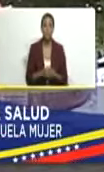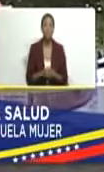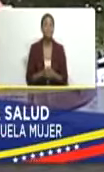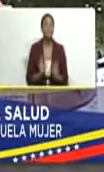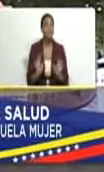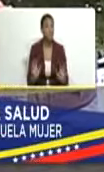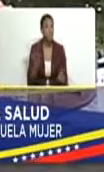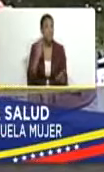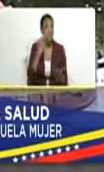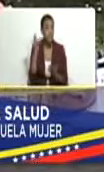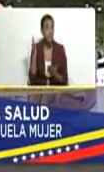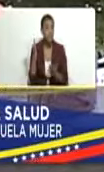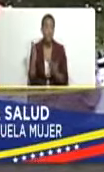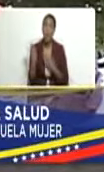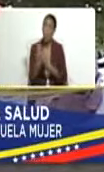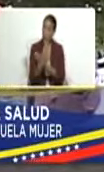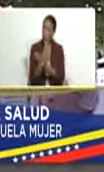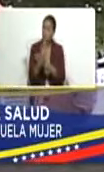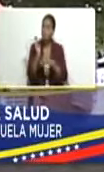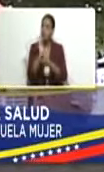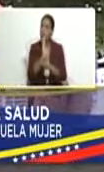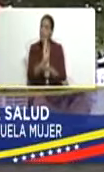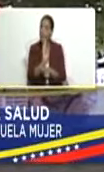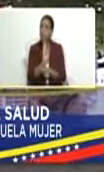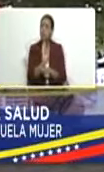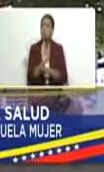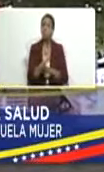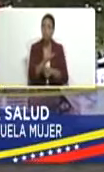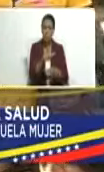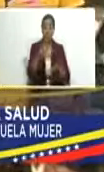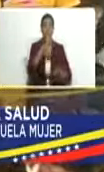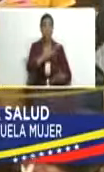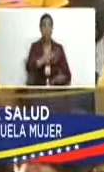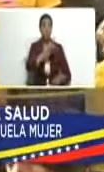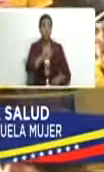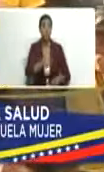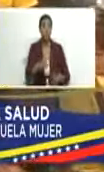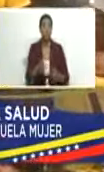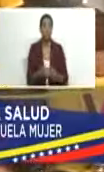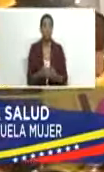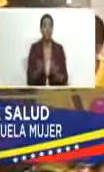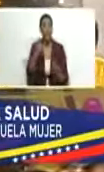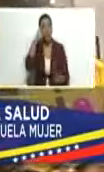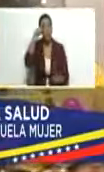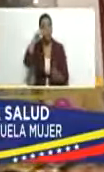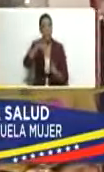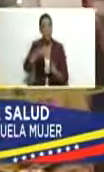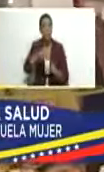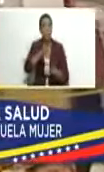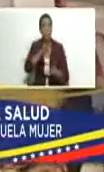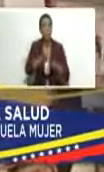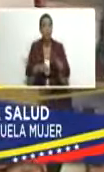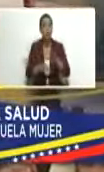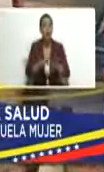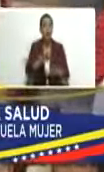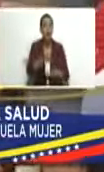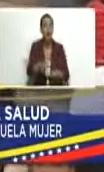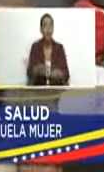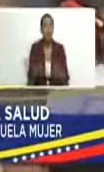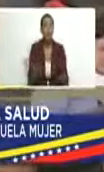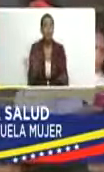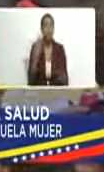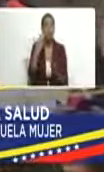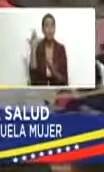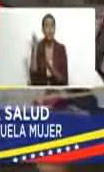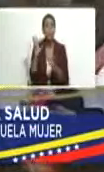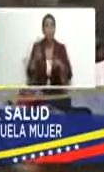Así que cuidarnos y cuidar la sociedad para nosotros seguir avanzando